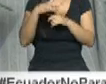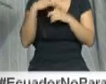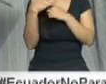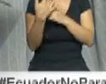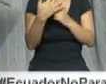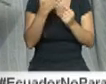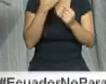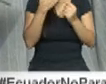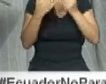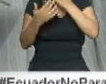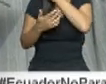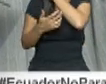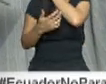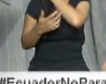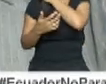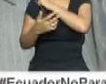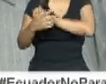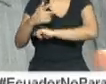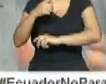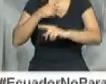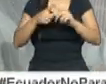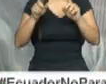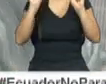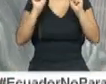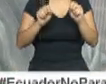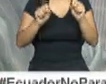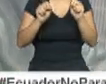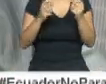¿no?, y se podía haber confluido